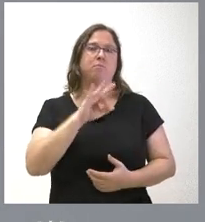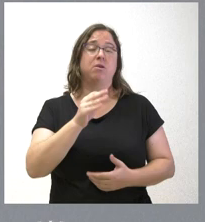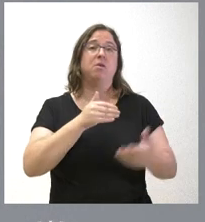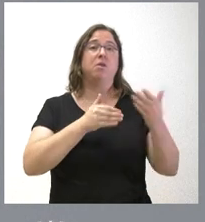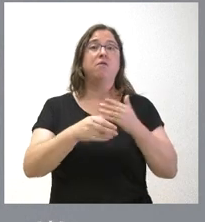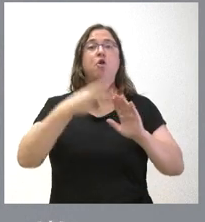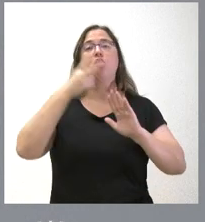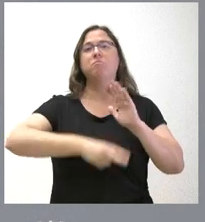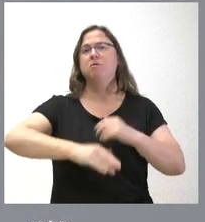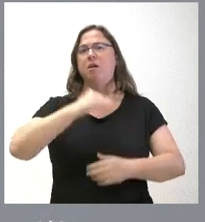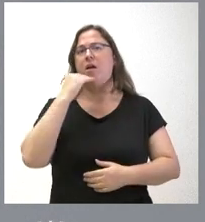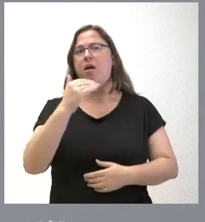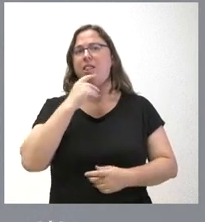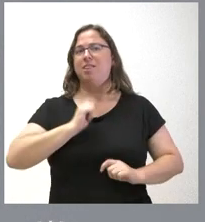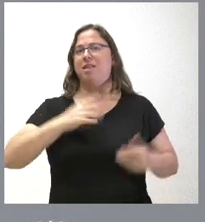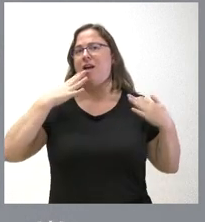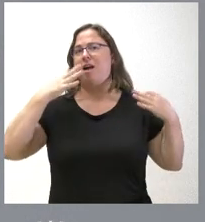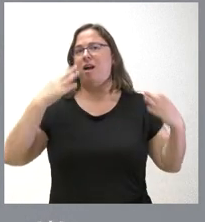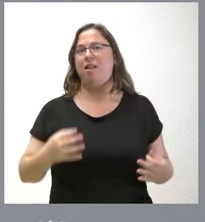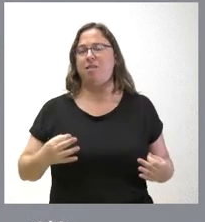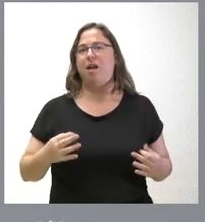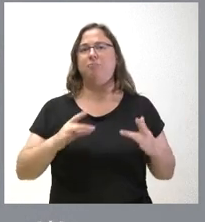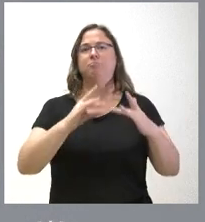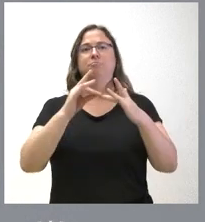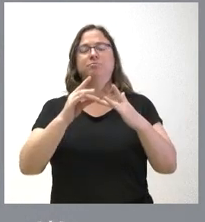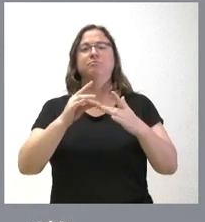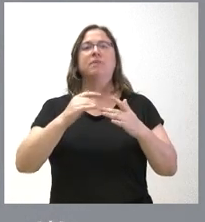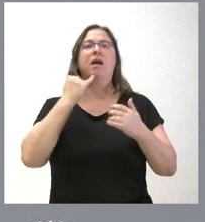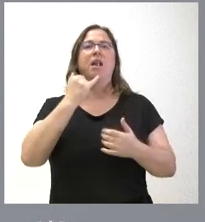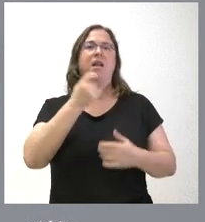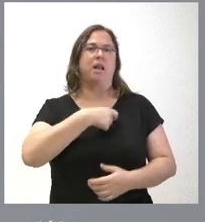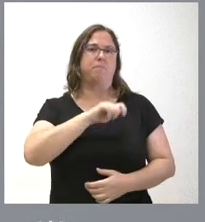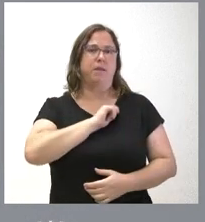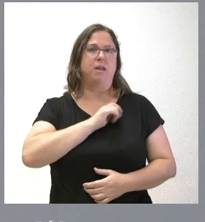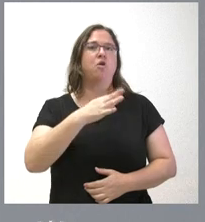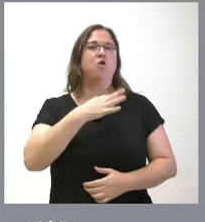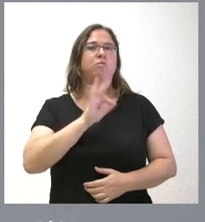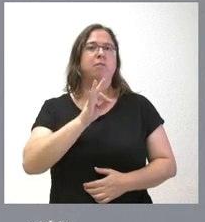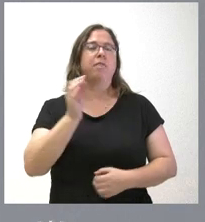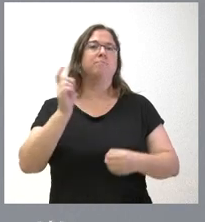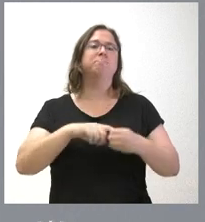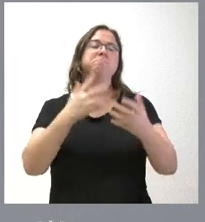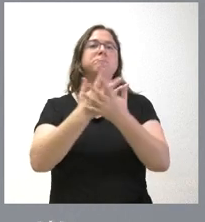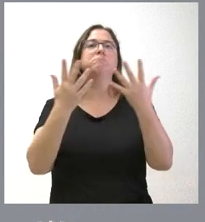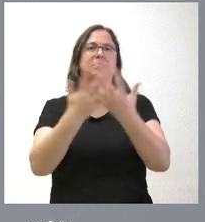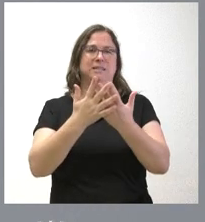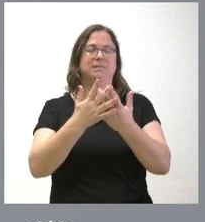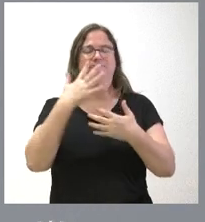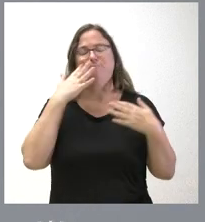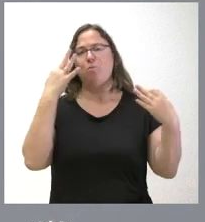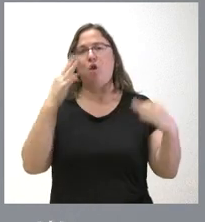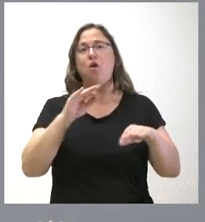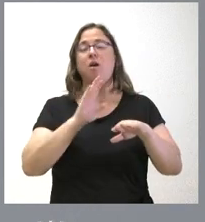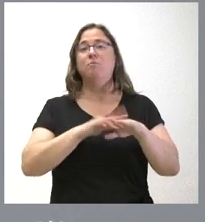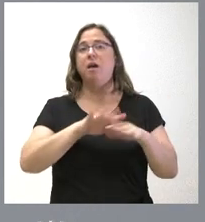de la normativa venga a garantizar la soberanía energética de España Pues podría formar parte de ese mix energético naturalmente para que